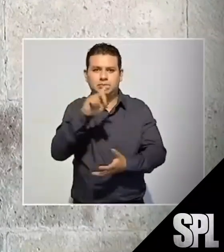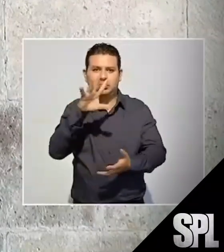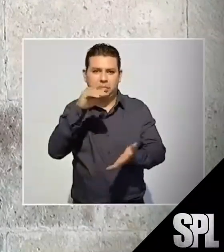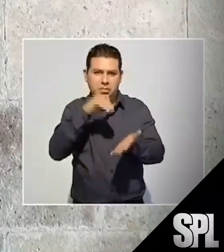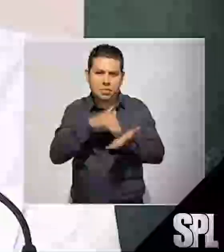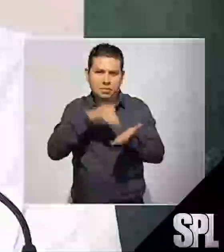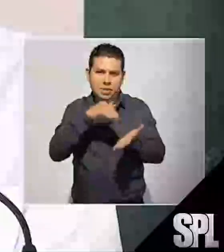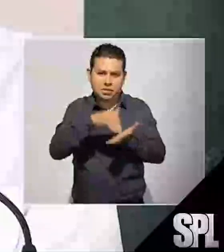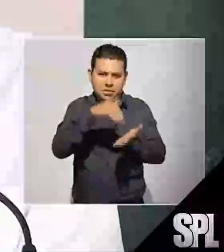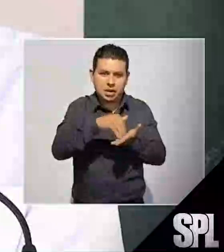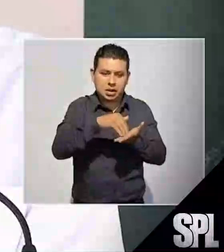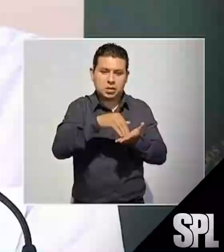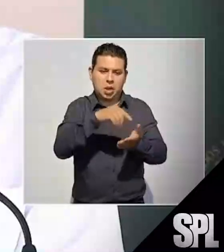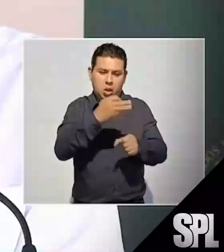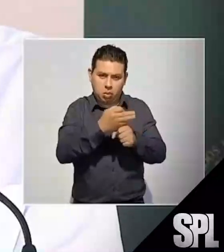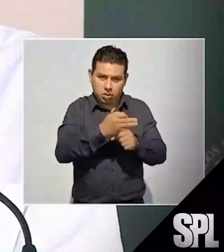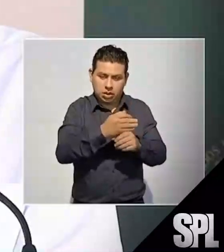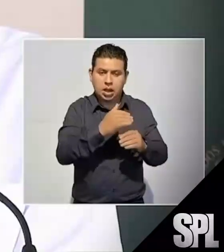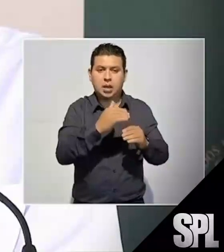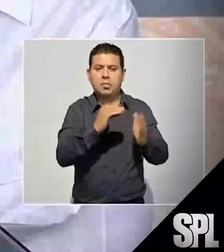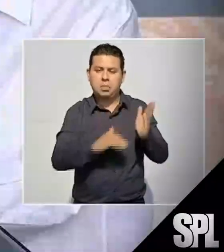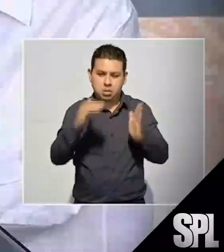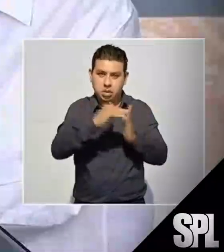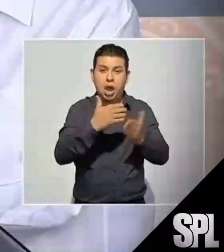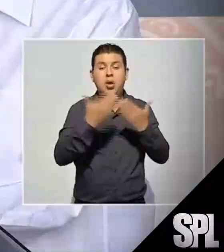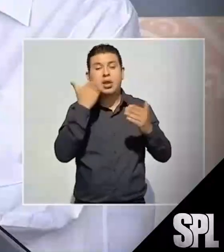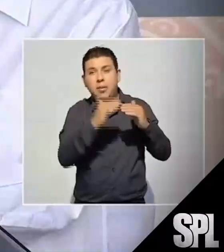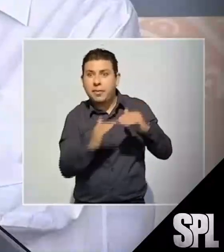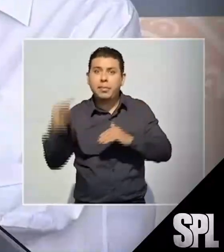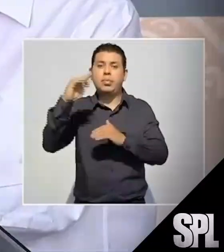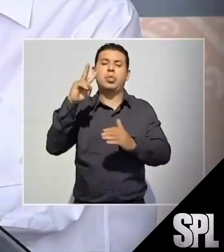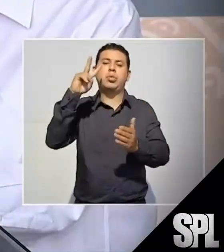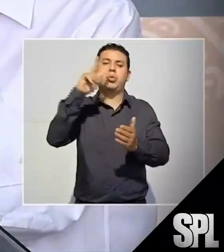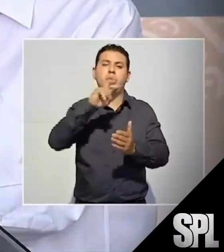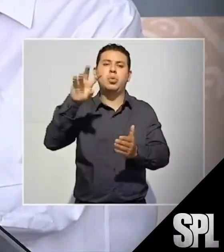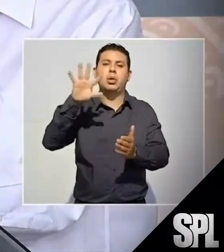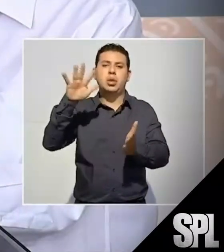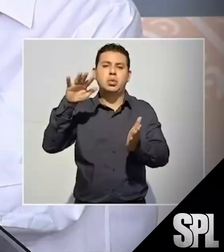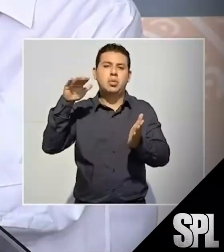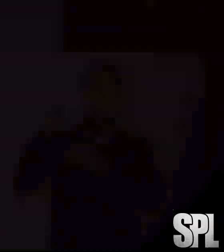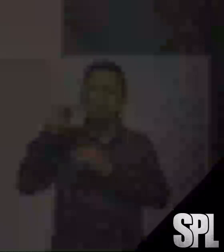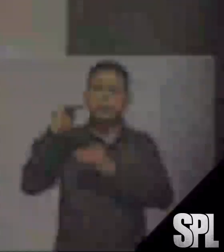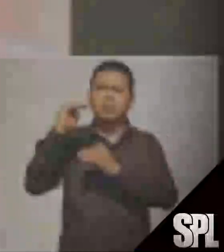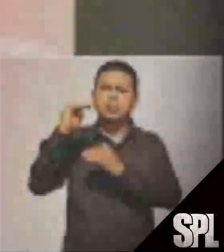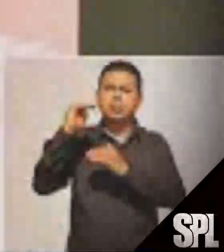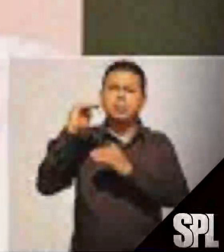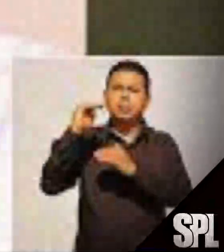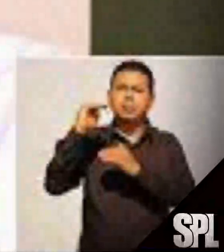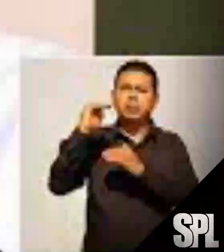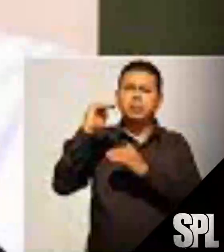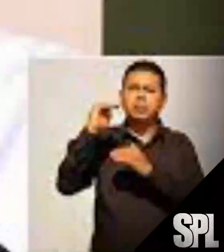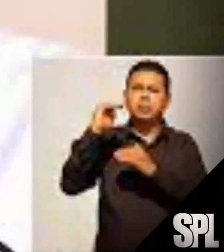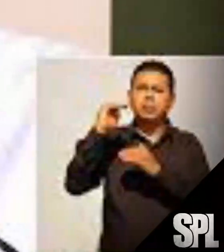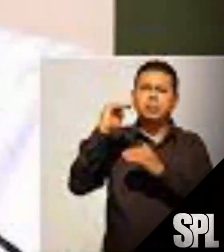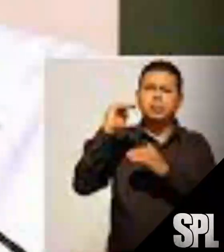que los apoyos se dan bimestralmente. Ahora sí, júzgalo tú en casita, ¿qué es lo que opinas? ¿Realmente esta es una estrategia